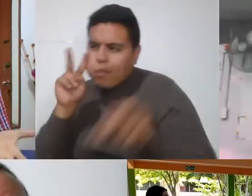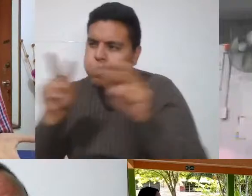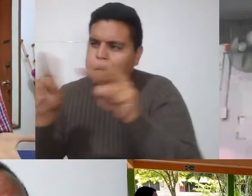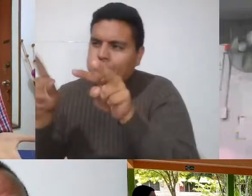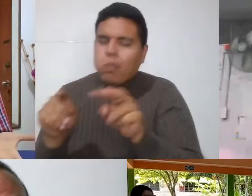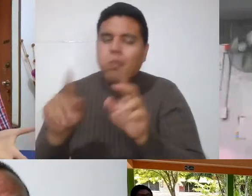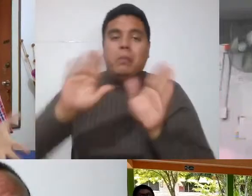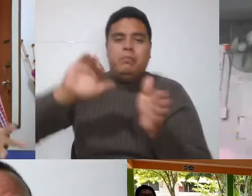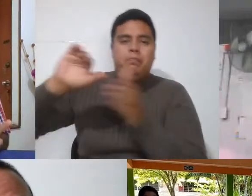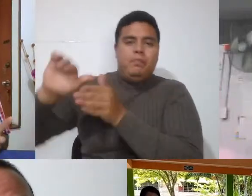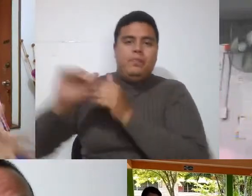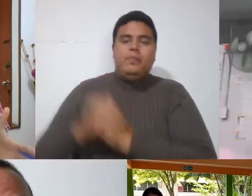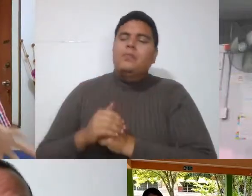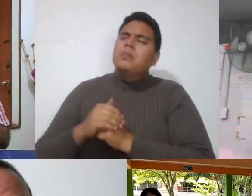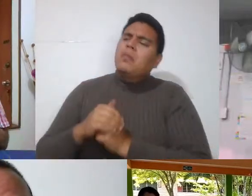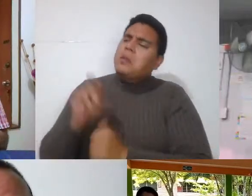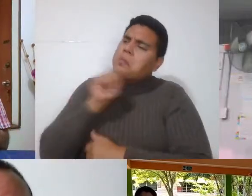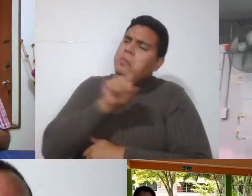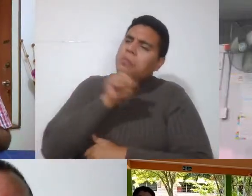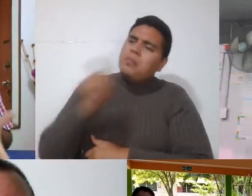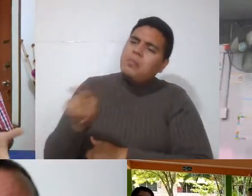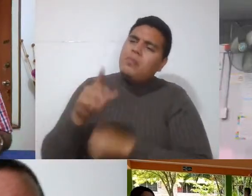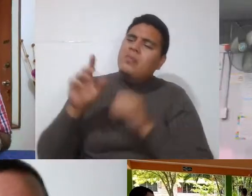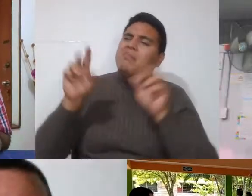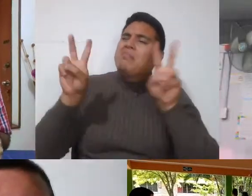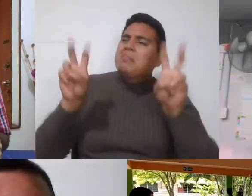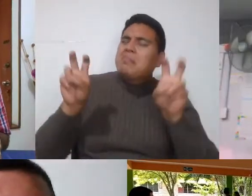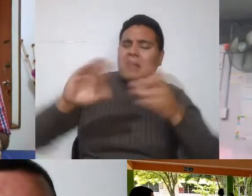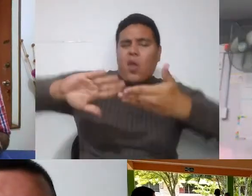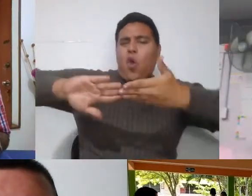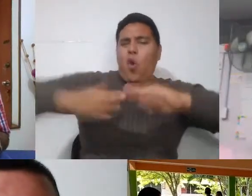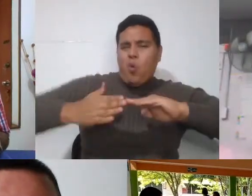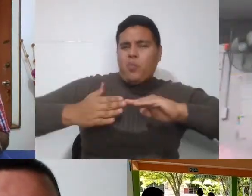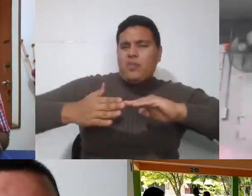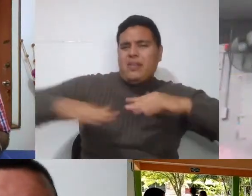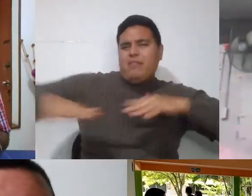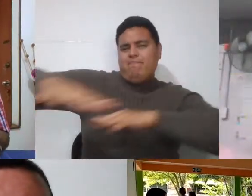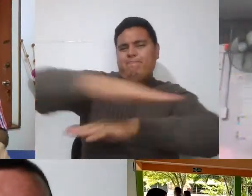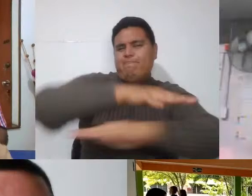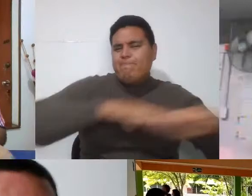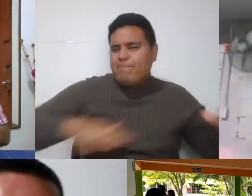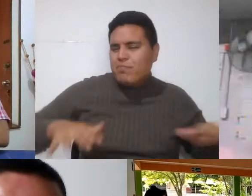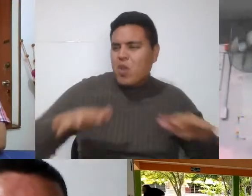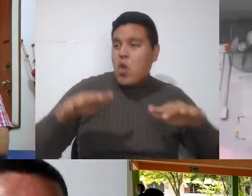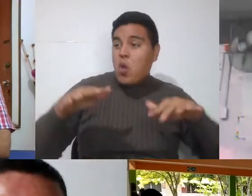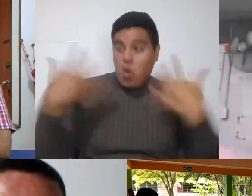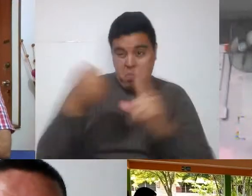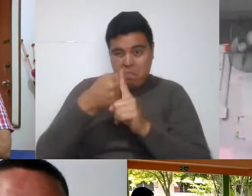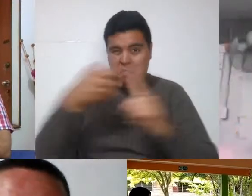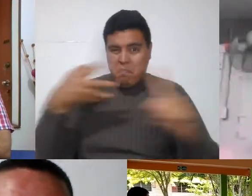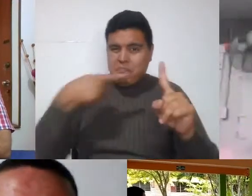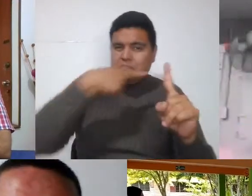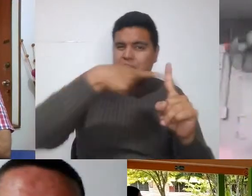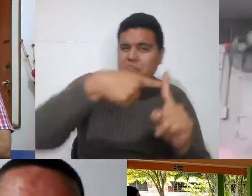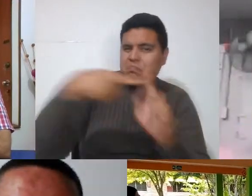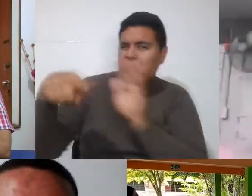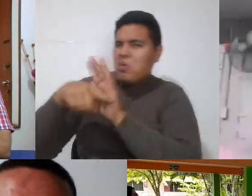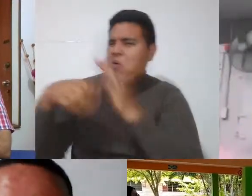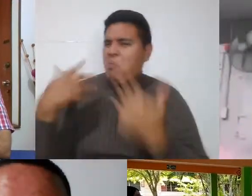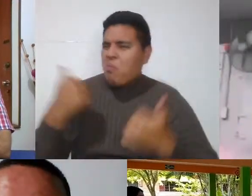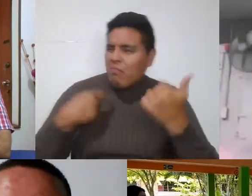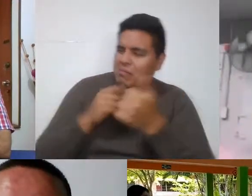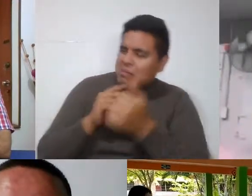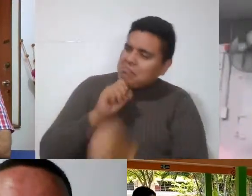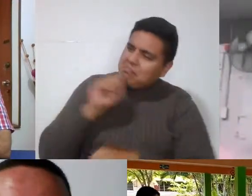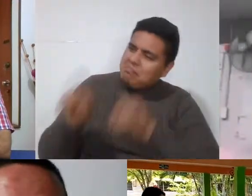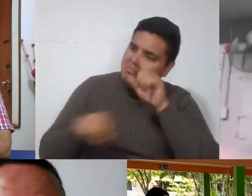¿Qué impacto tiene la institución precisamente en la comunidad, siendo esta pionera en inclusión? Sí. Mire, ya decía Oscar